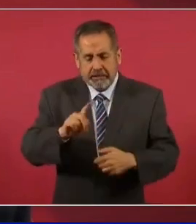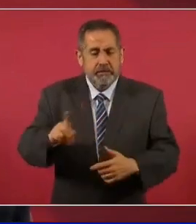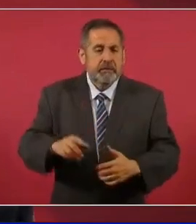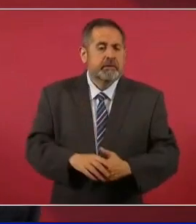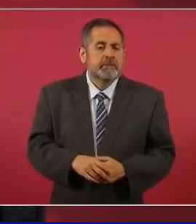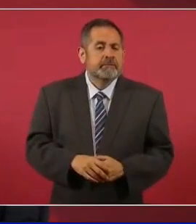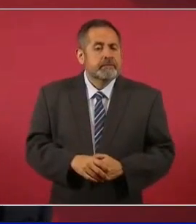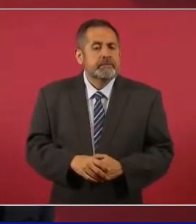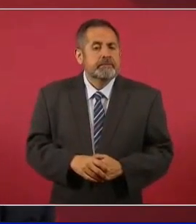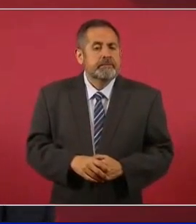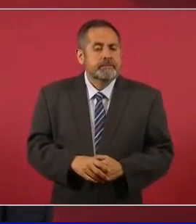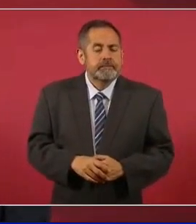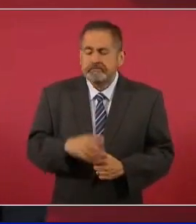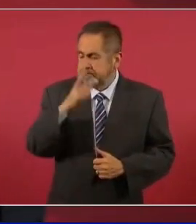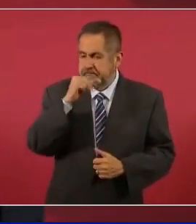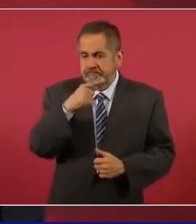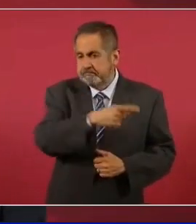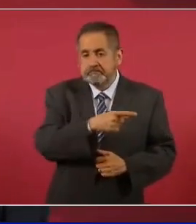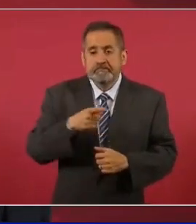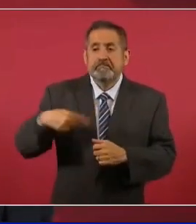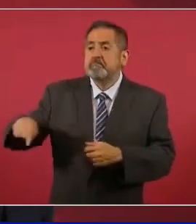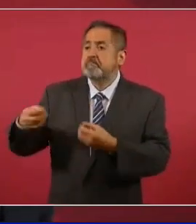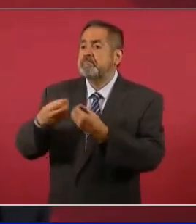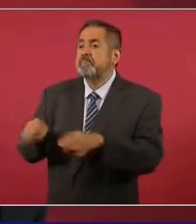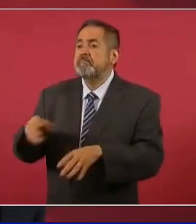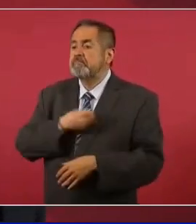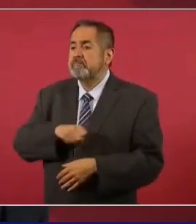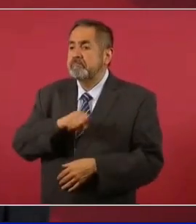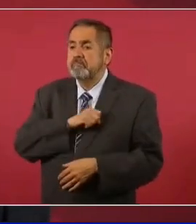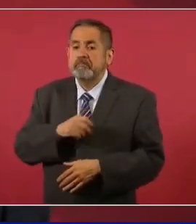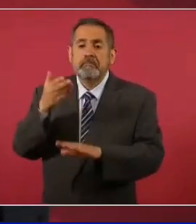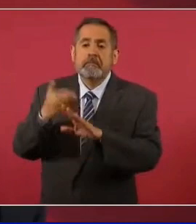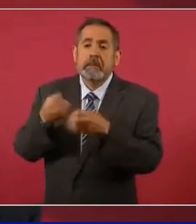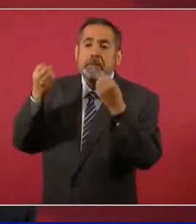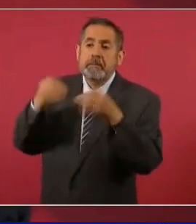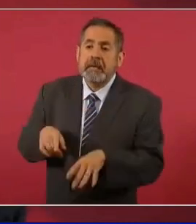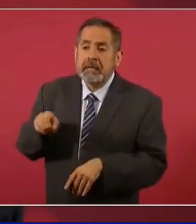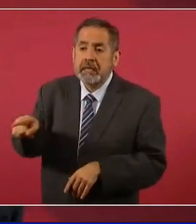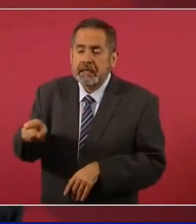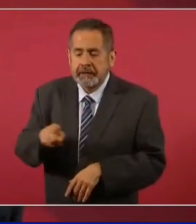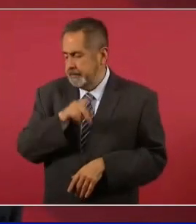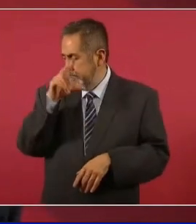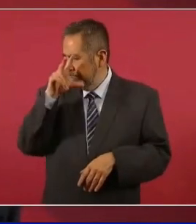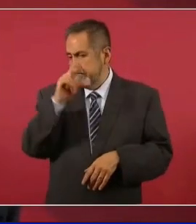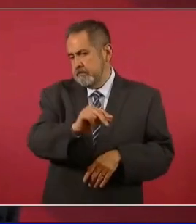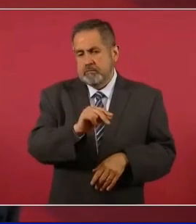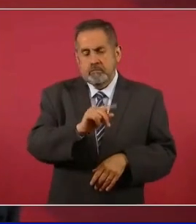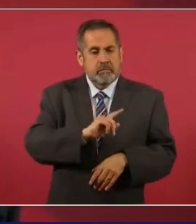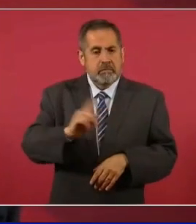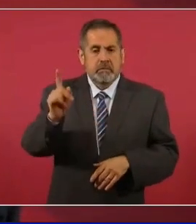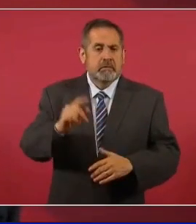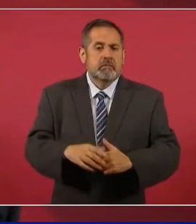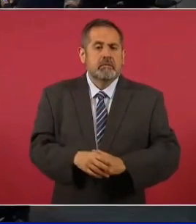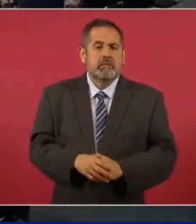O sea no puede ser que se afecte la salud del pueblo